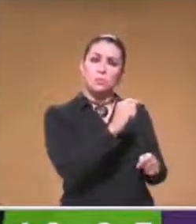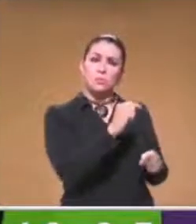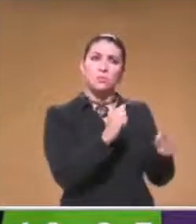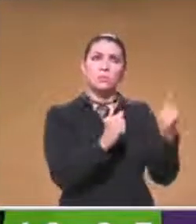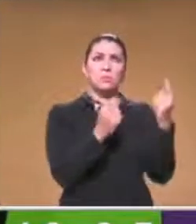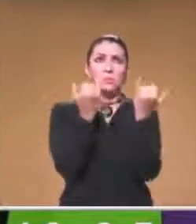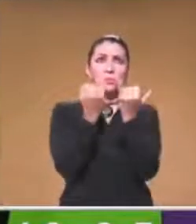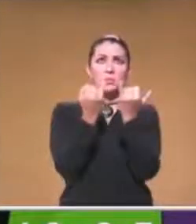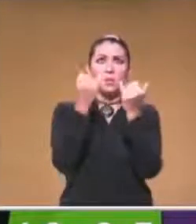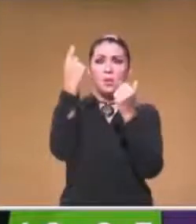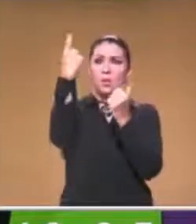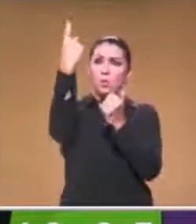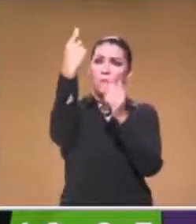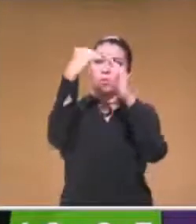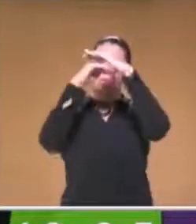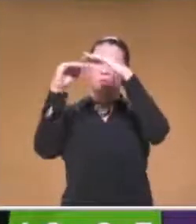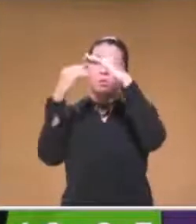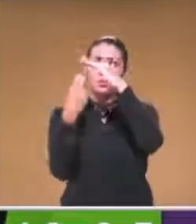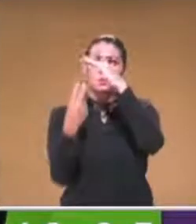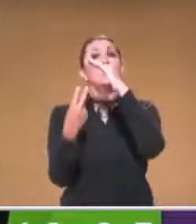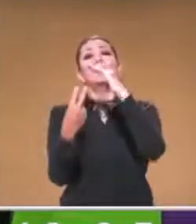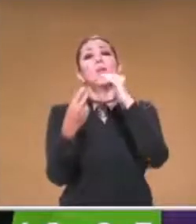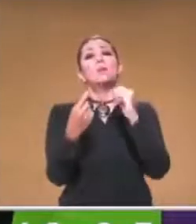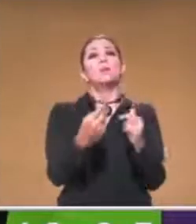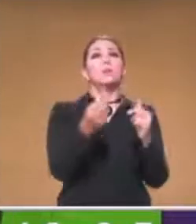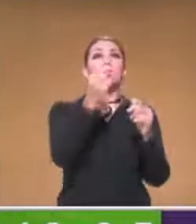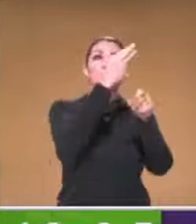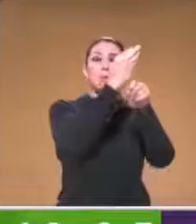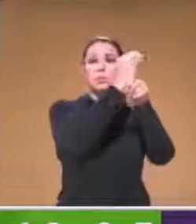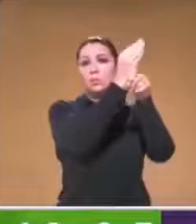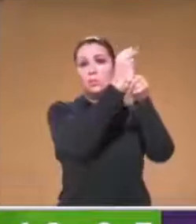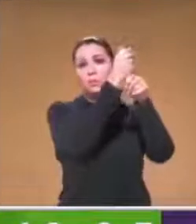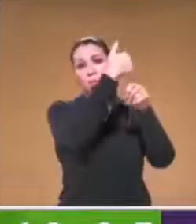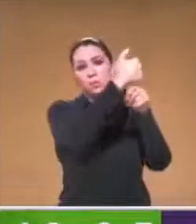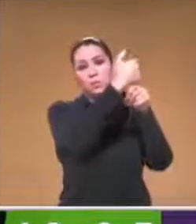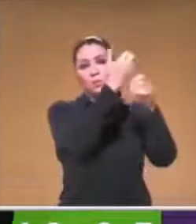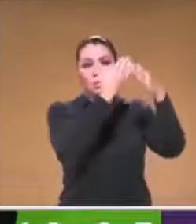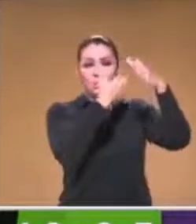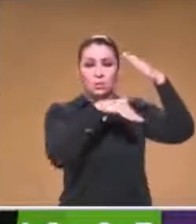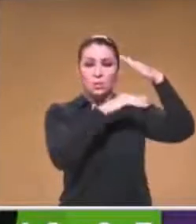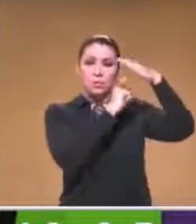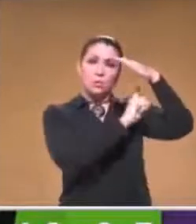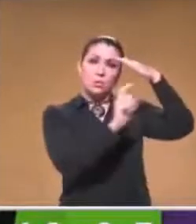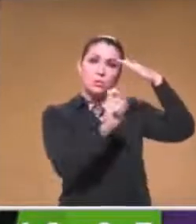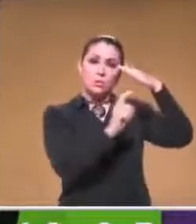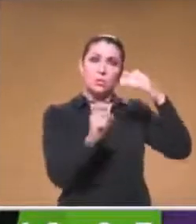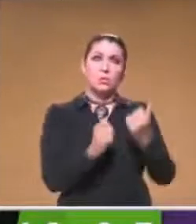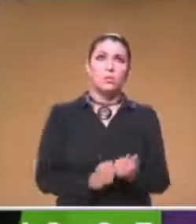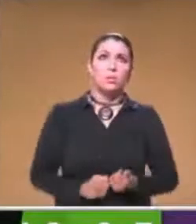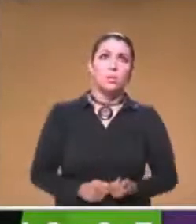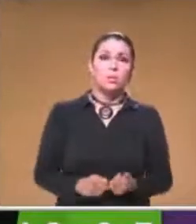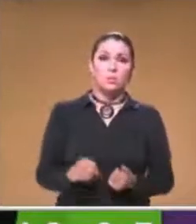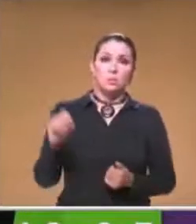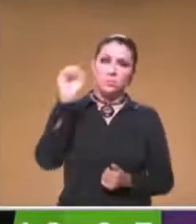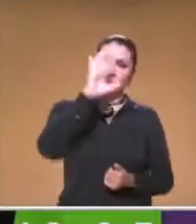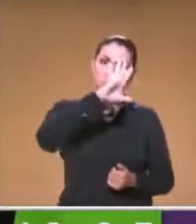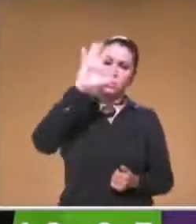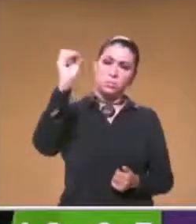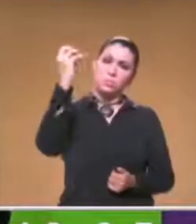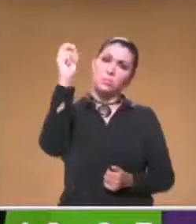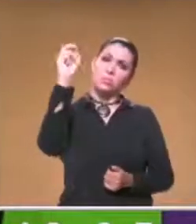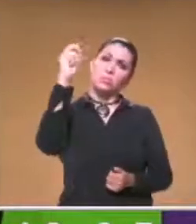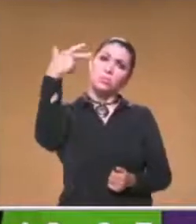1/2, 96/100 o 96 centésimos, y 538